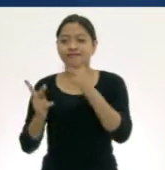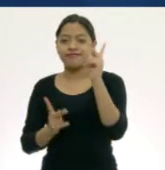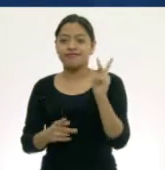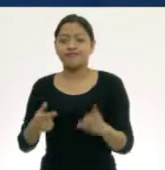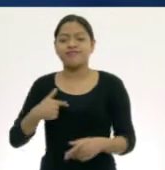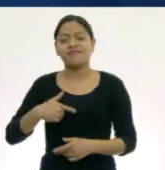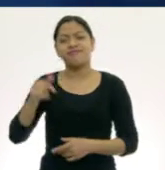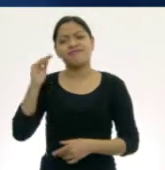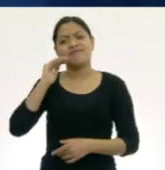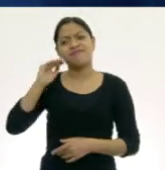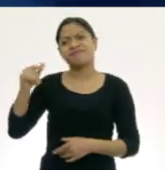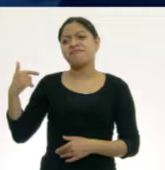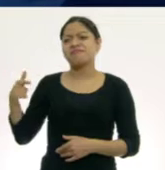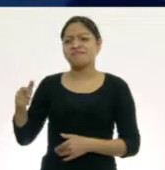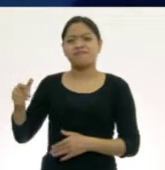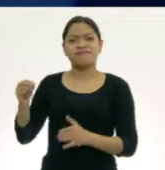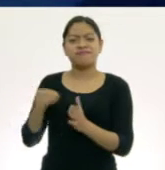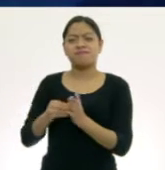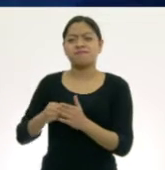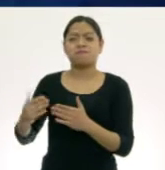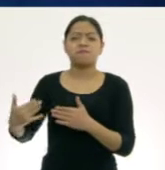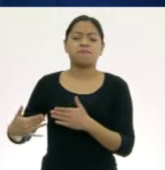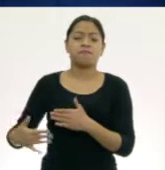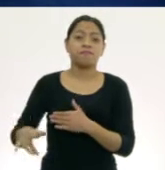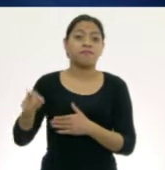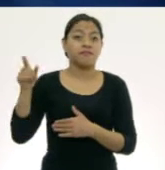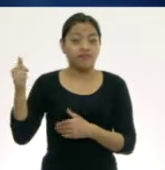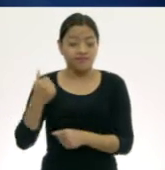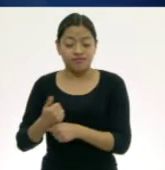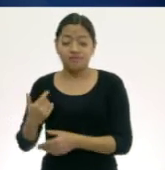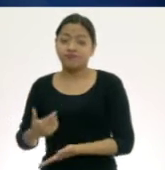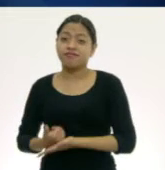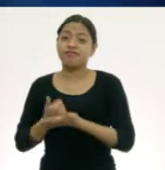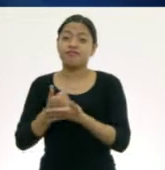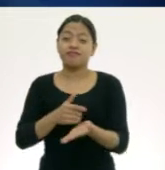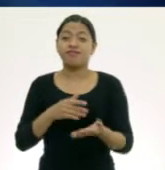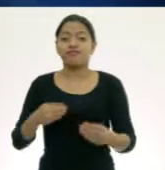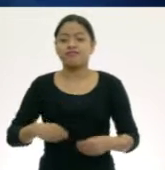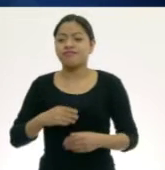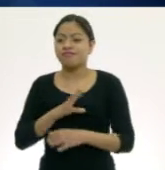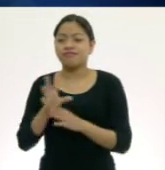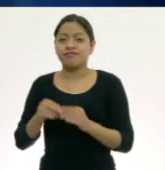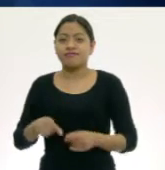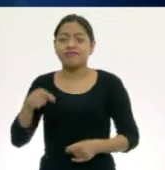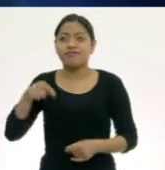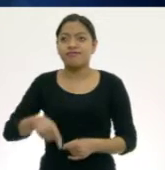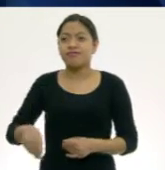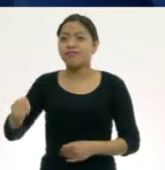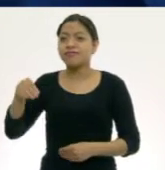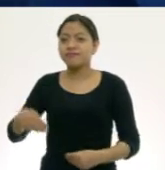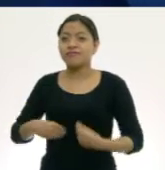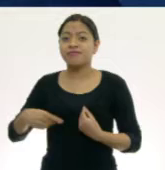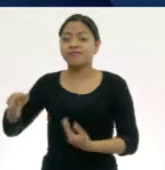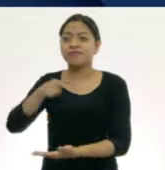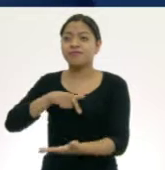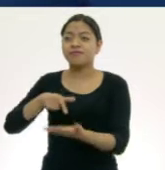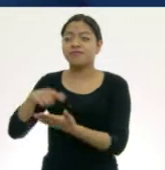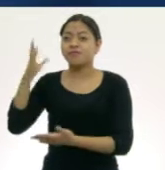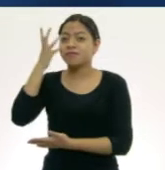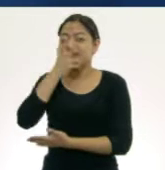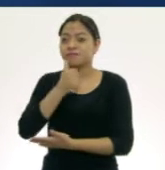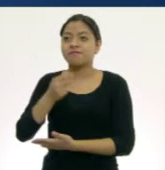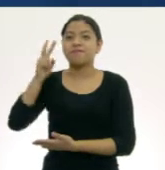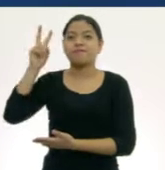estado allí siempre. Él ayudó con toda su vida a lograr la realidad inventada que yo viví y que fue hecha para